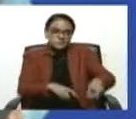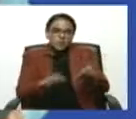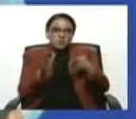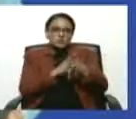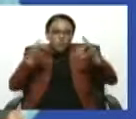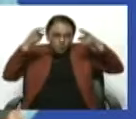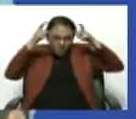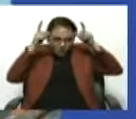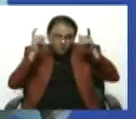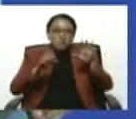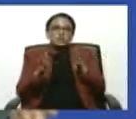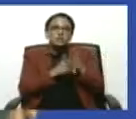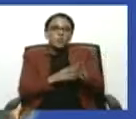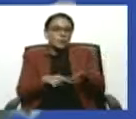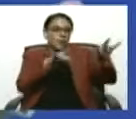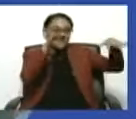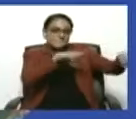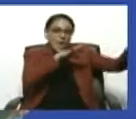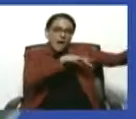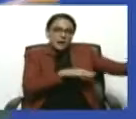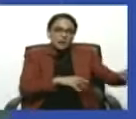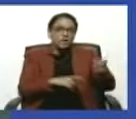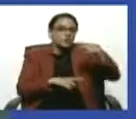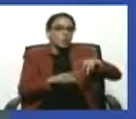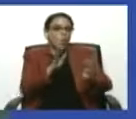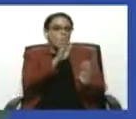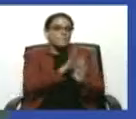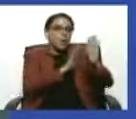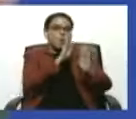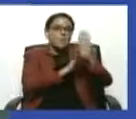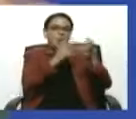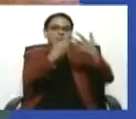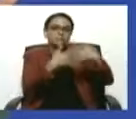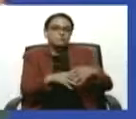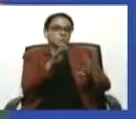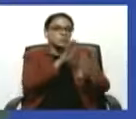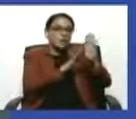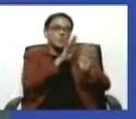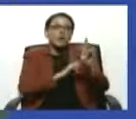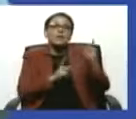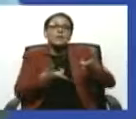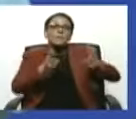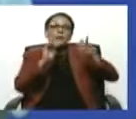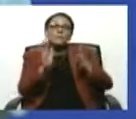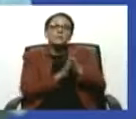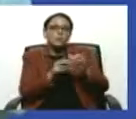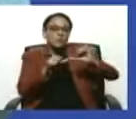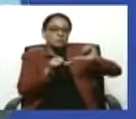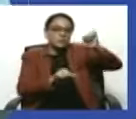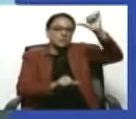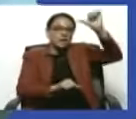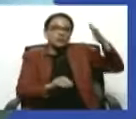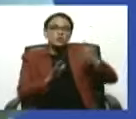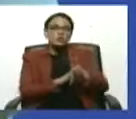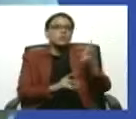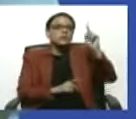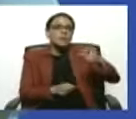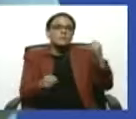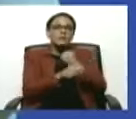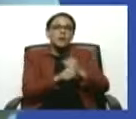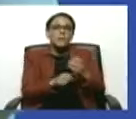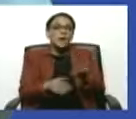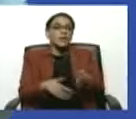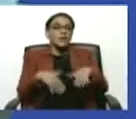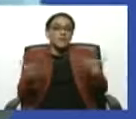en materia de pesca, ha sido también notable y ha permitido desarrollar otro motor, que es el motor exportador, que permita ingreso